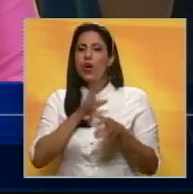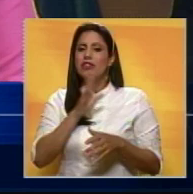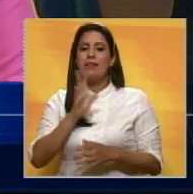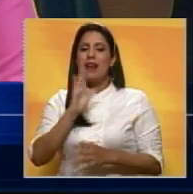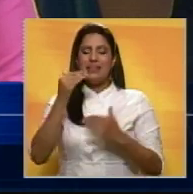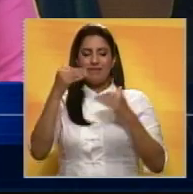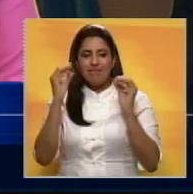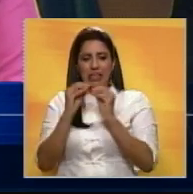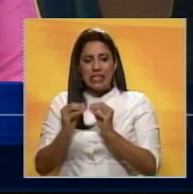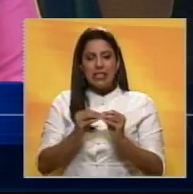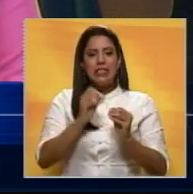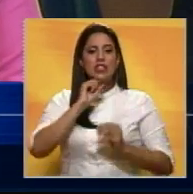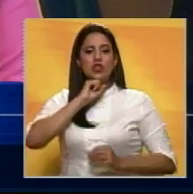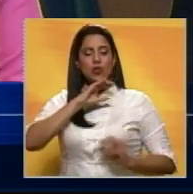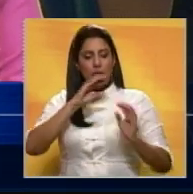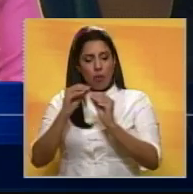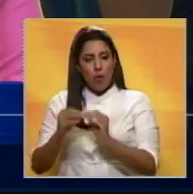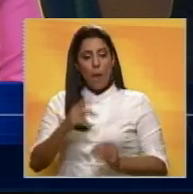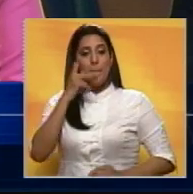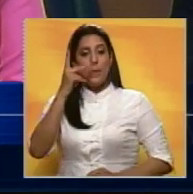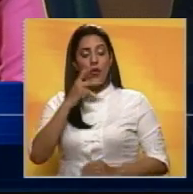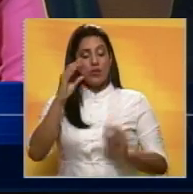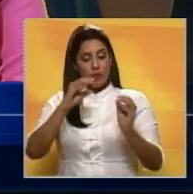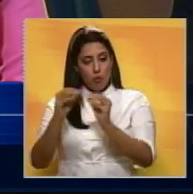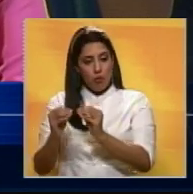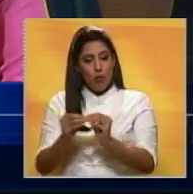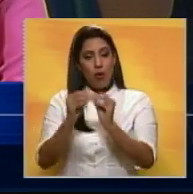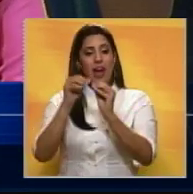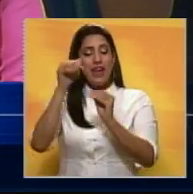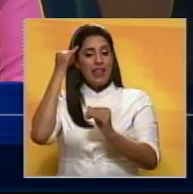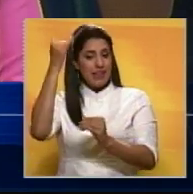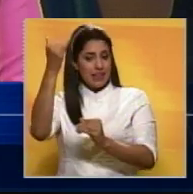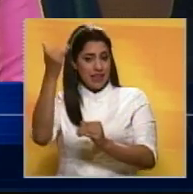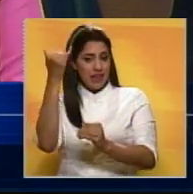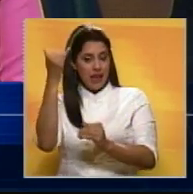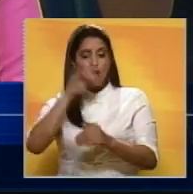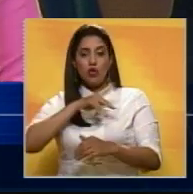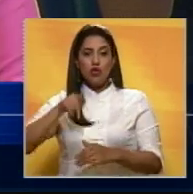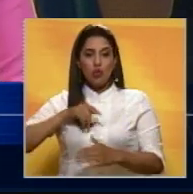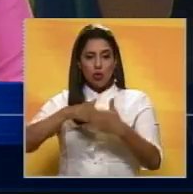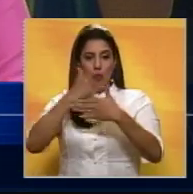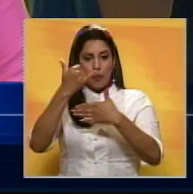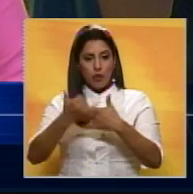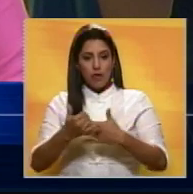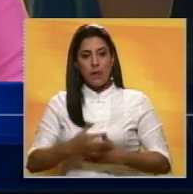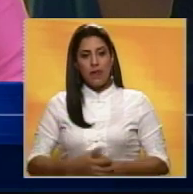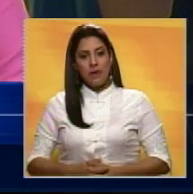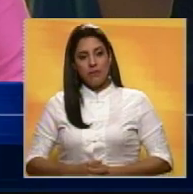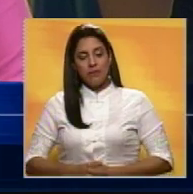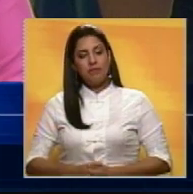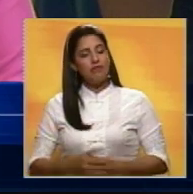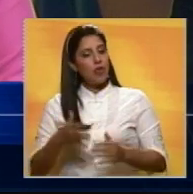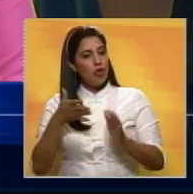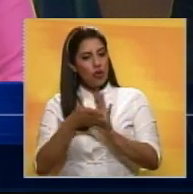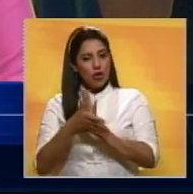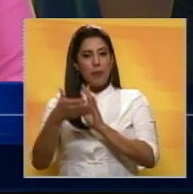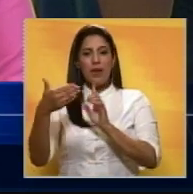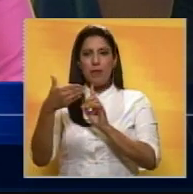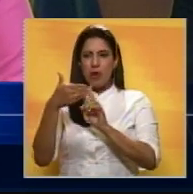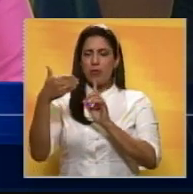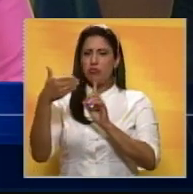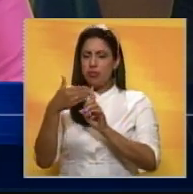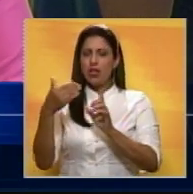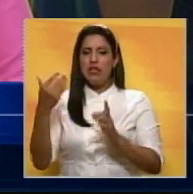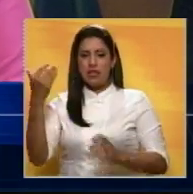atiende a la coherencia histórica, a la coherencia política y a la coherencia ideológica de nuestro proyecto. Sobre las amenazas,